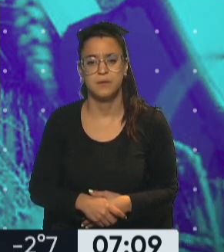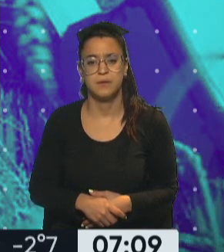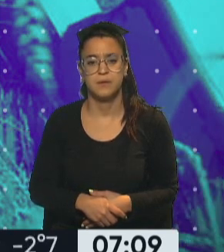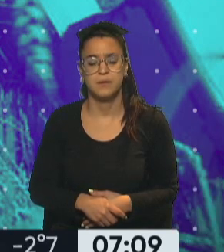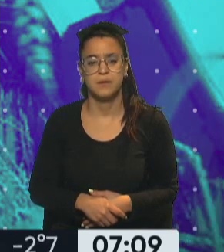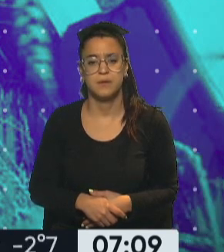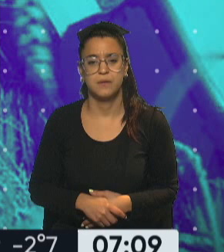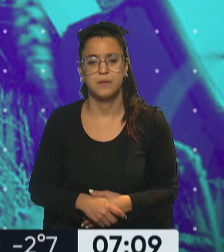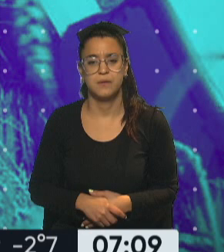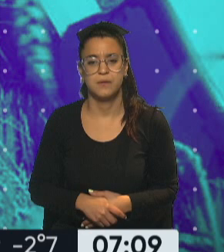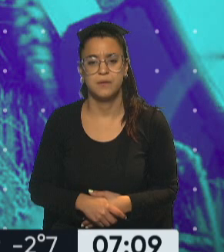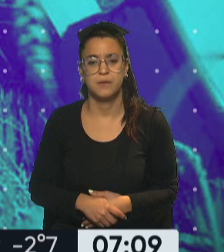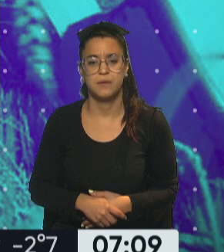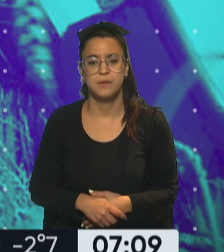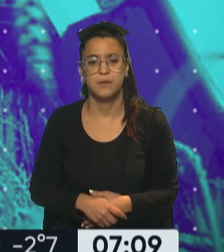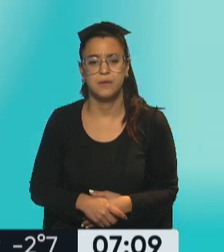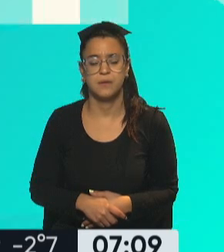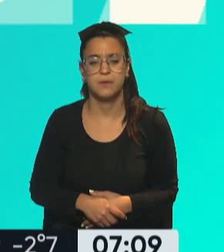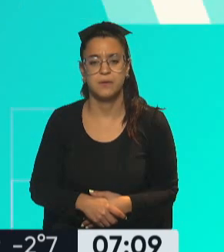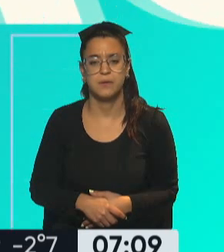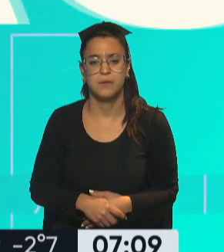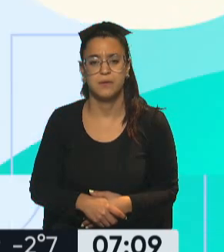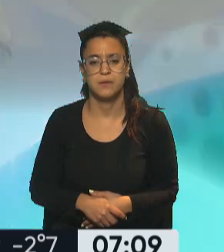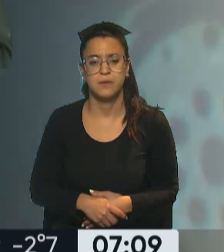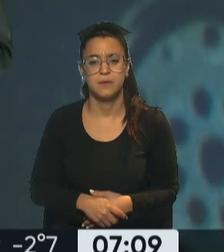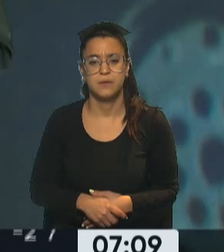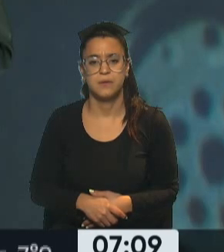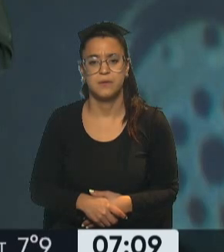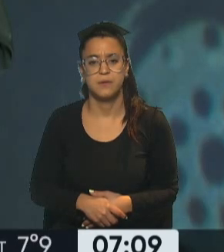nosotros, las vaquitas.